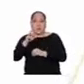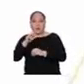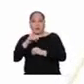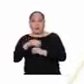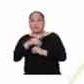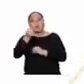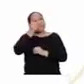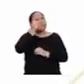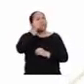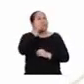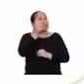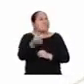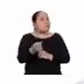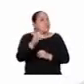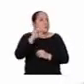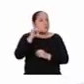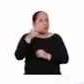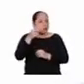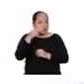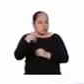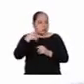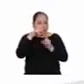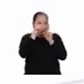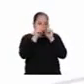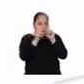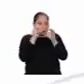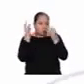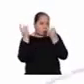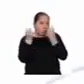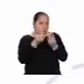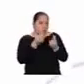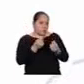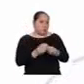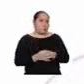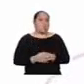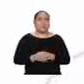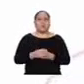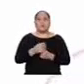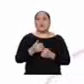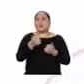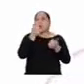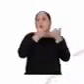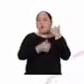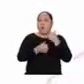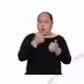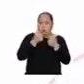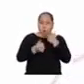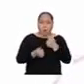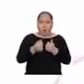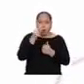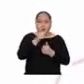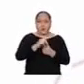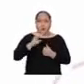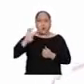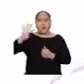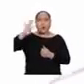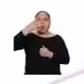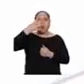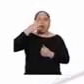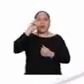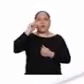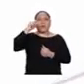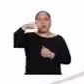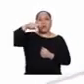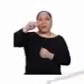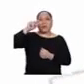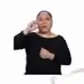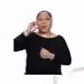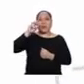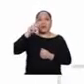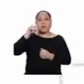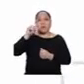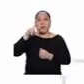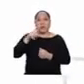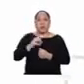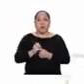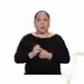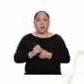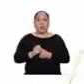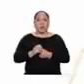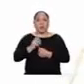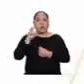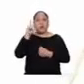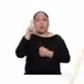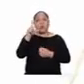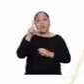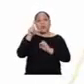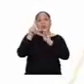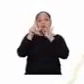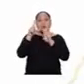Detective John, te hago una pregunta rápida. ¿Cuál sería el cuarto intervalo o L sub 4 para